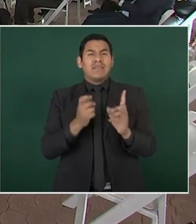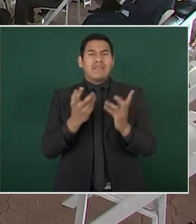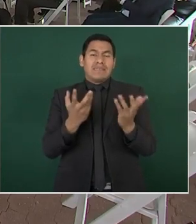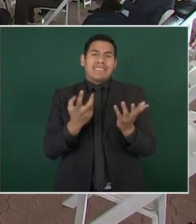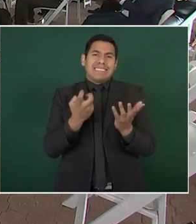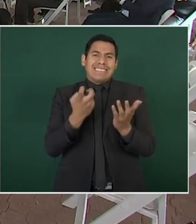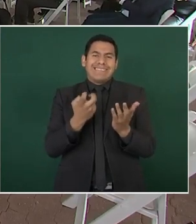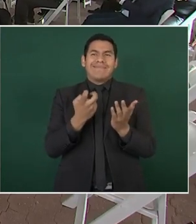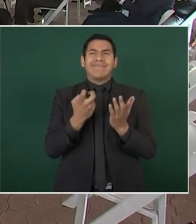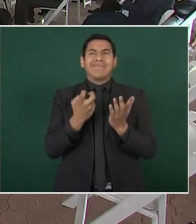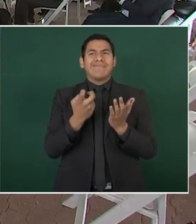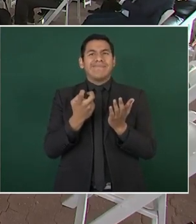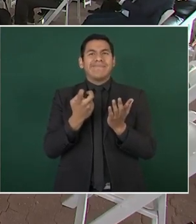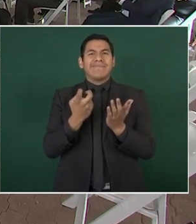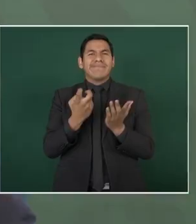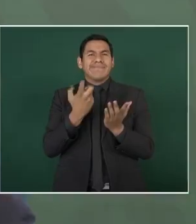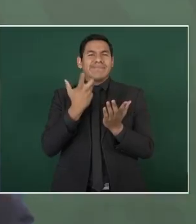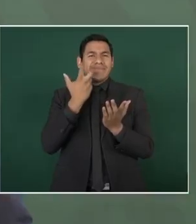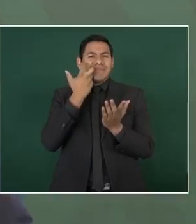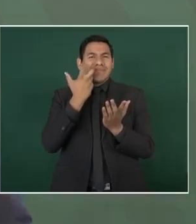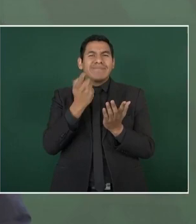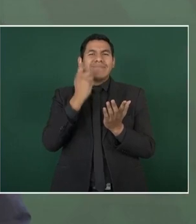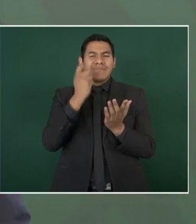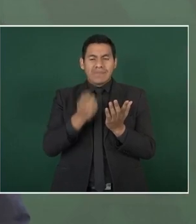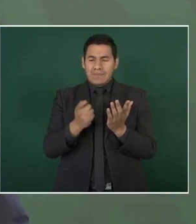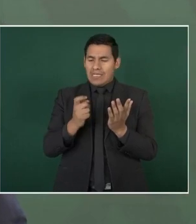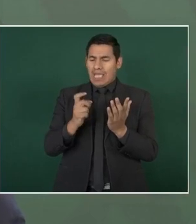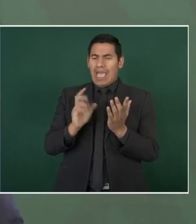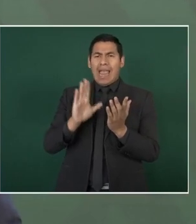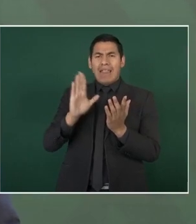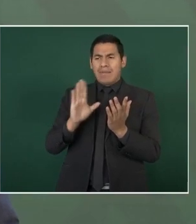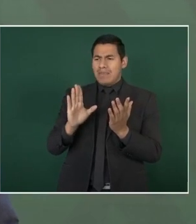se está contemplando el tendido de una línea